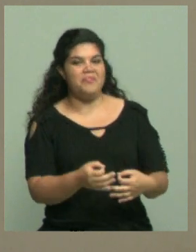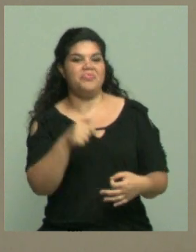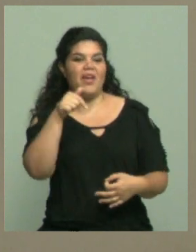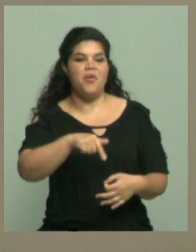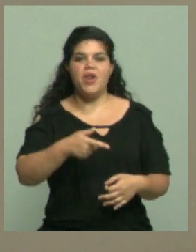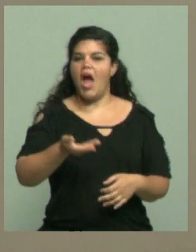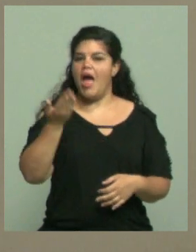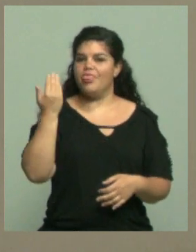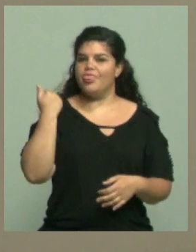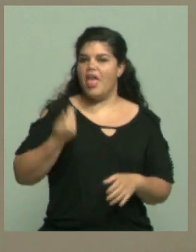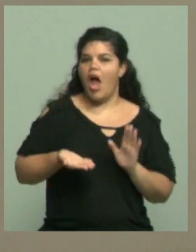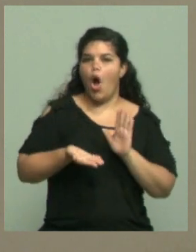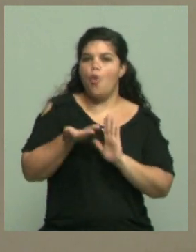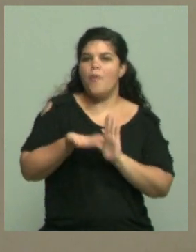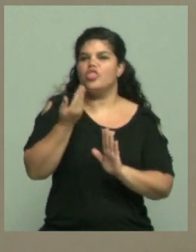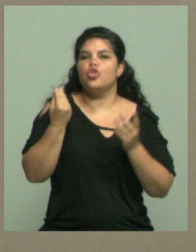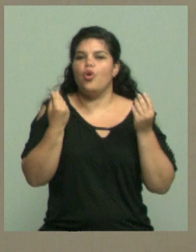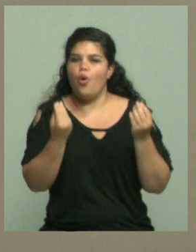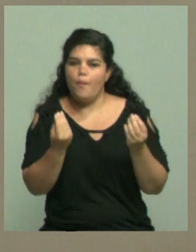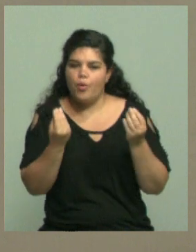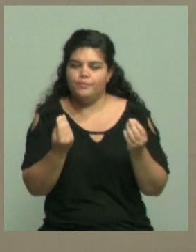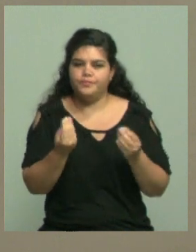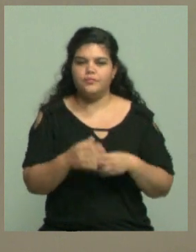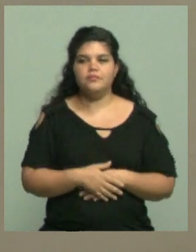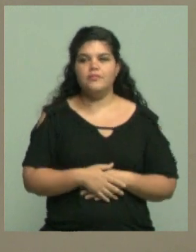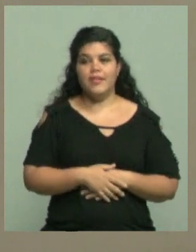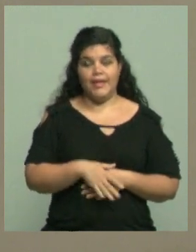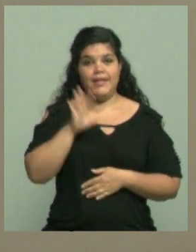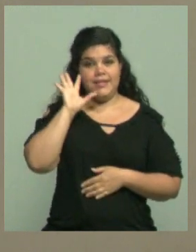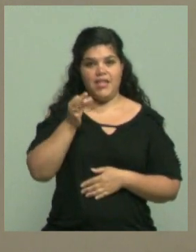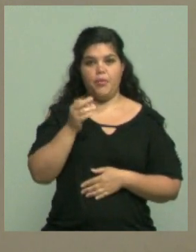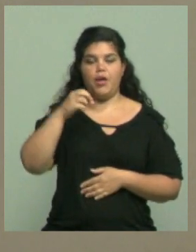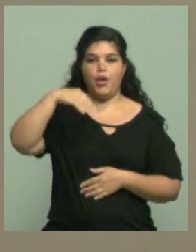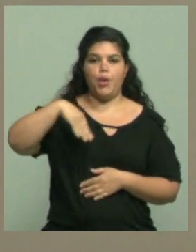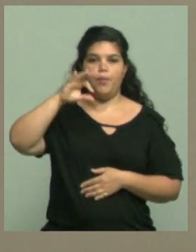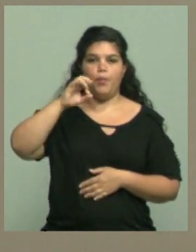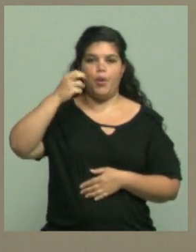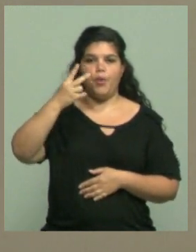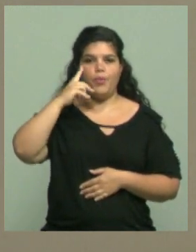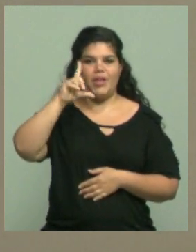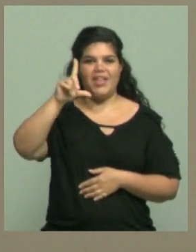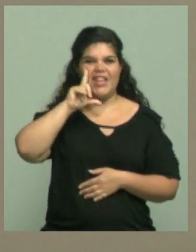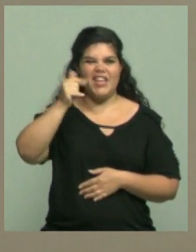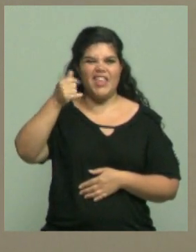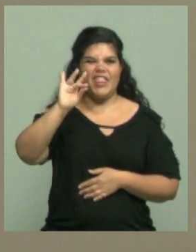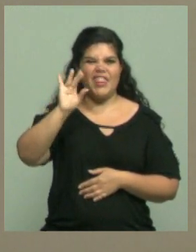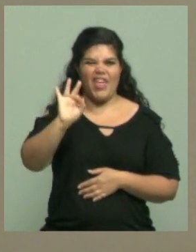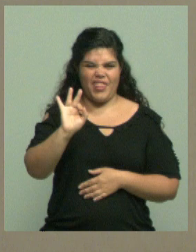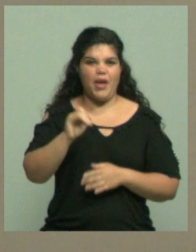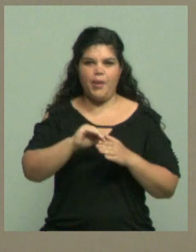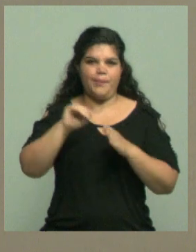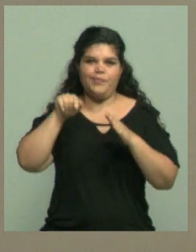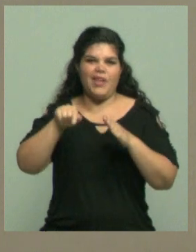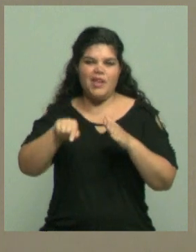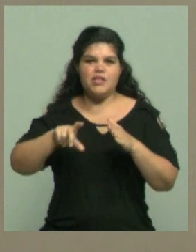último tiempo. Recordemos que la movilidad dejó de estar vigente, ahora el aumento está vinculado directamente, se conoce el dato de